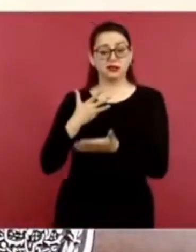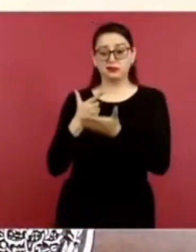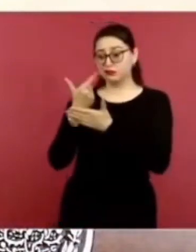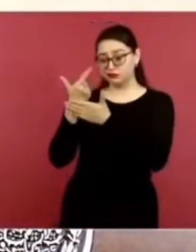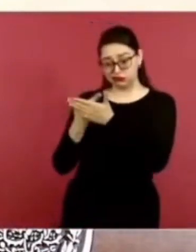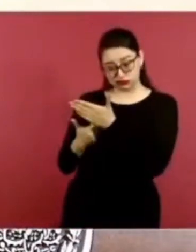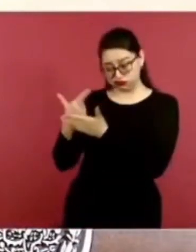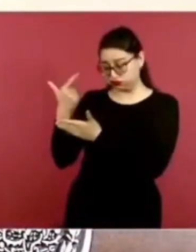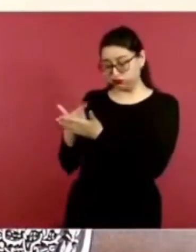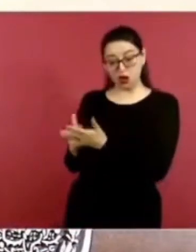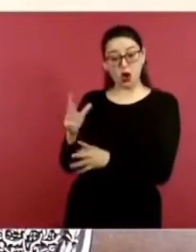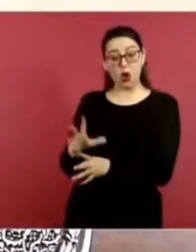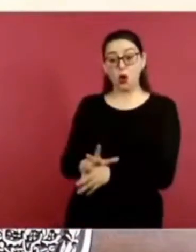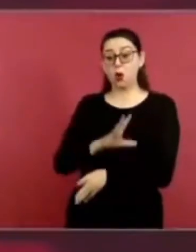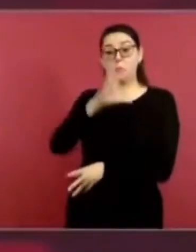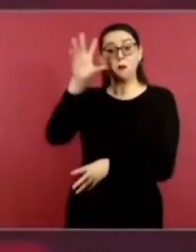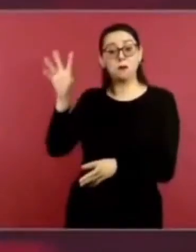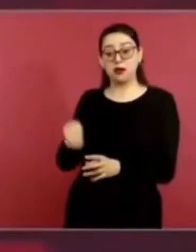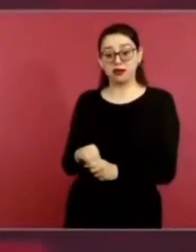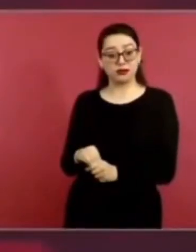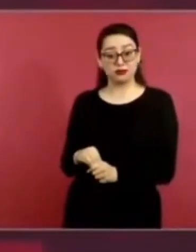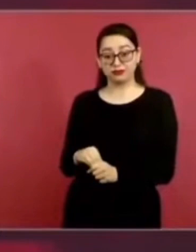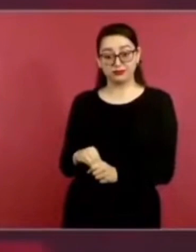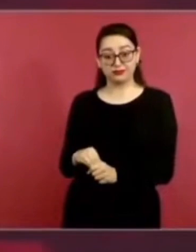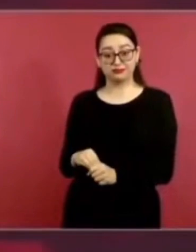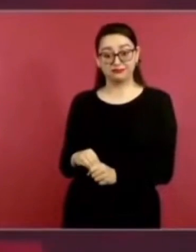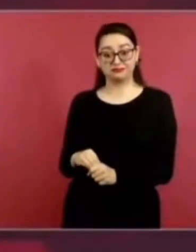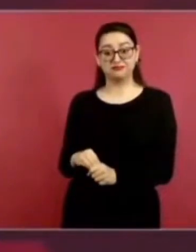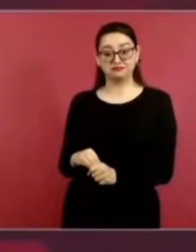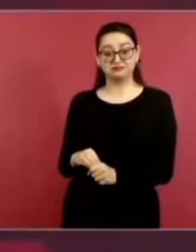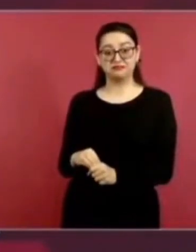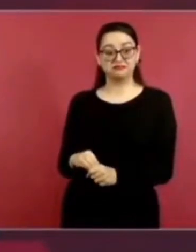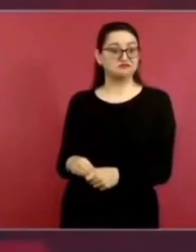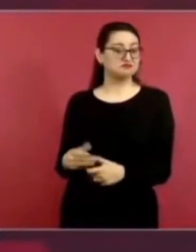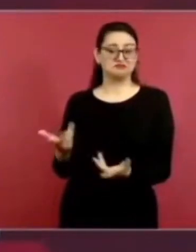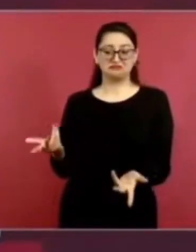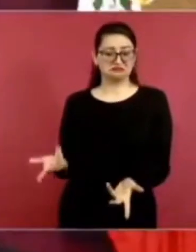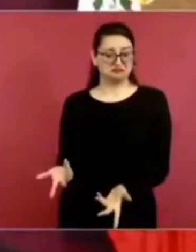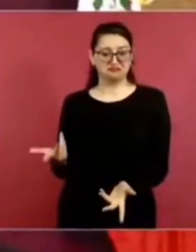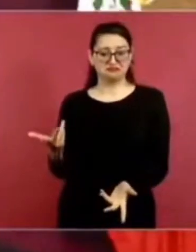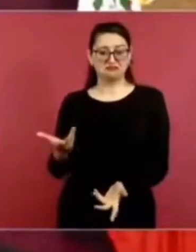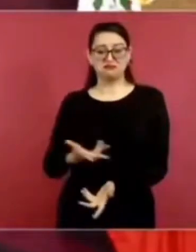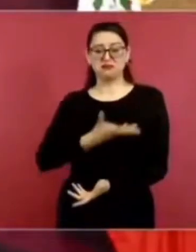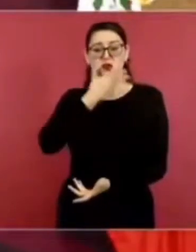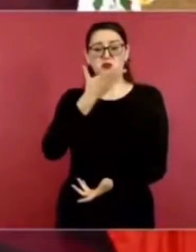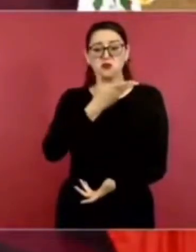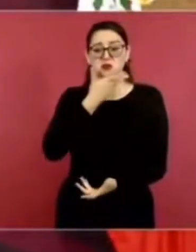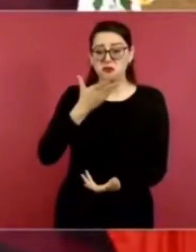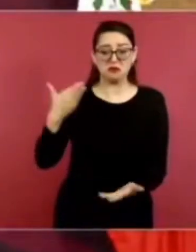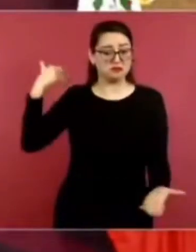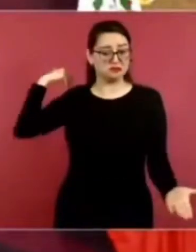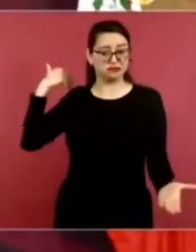estamos entregando apoyos desde hace